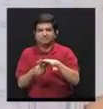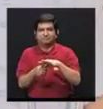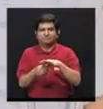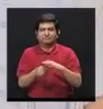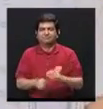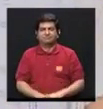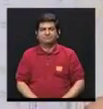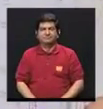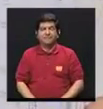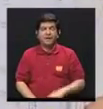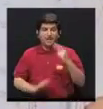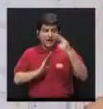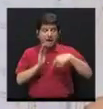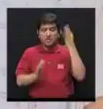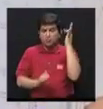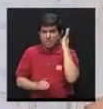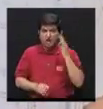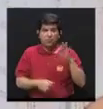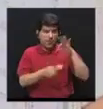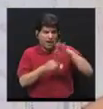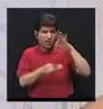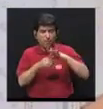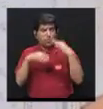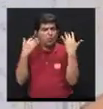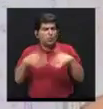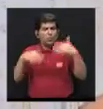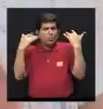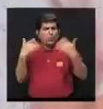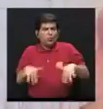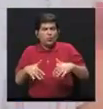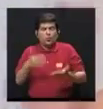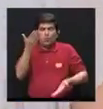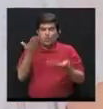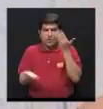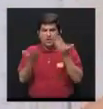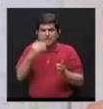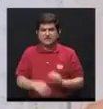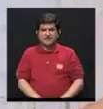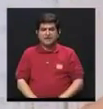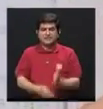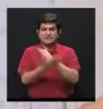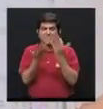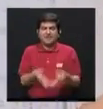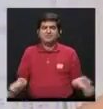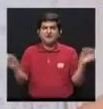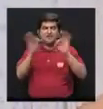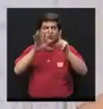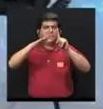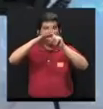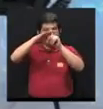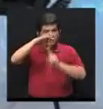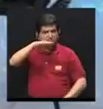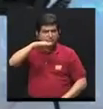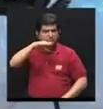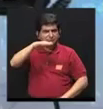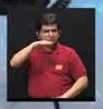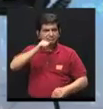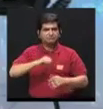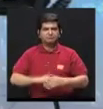papel de la mujer en el campo es enorme y seguramente está en gran parte invisibilizado, ¿no?